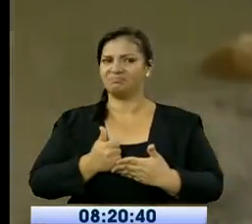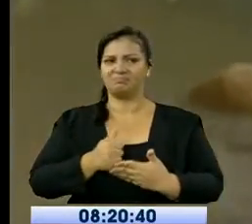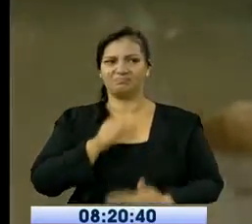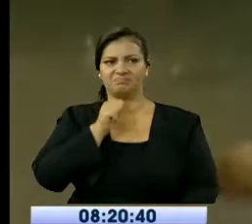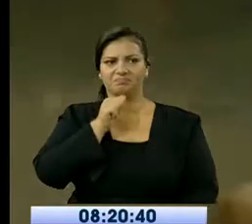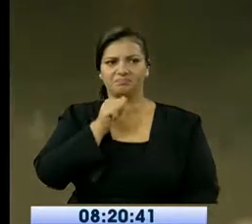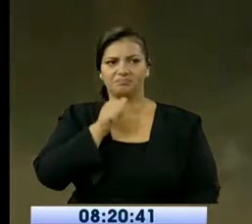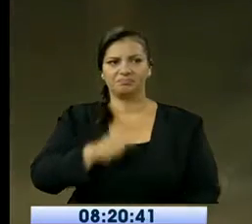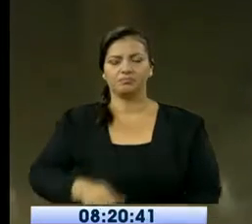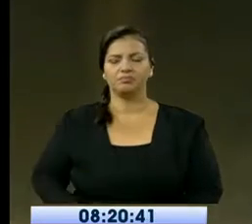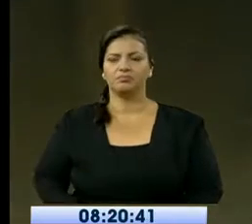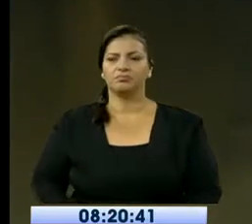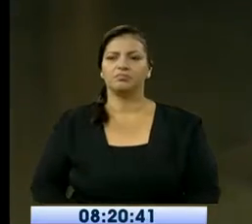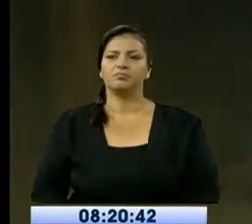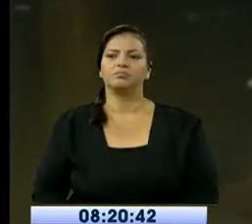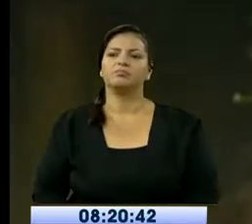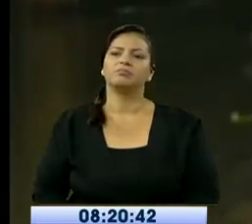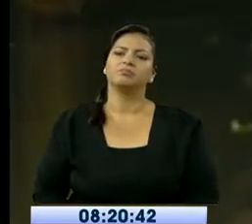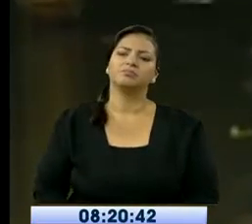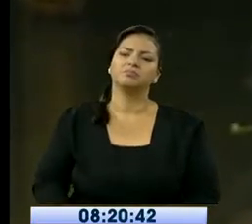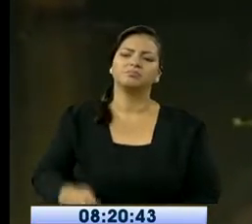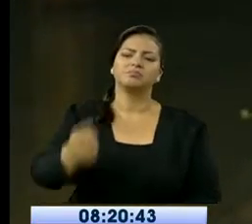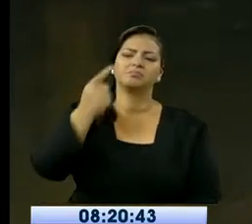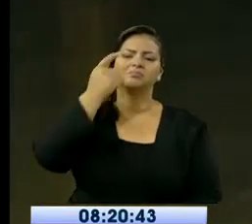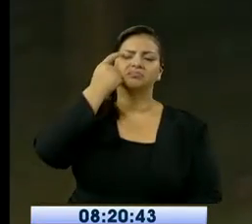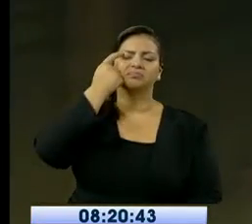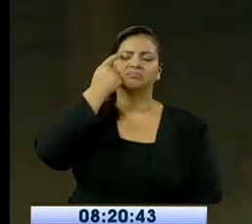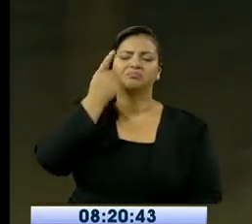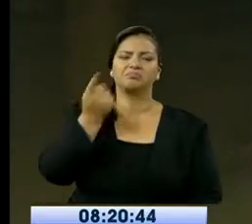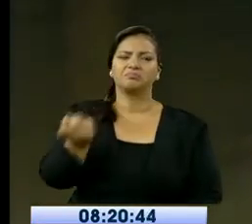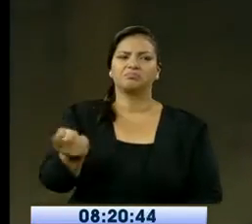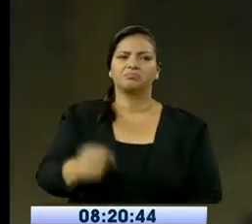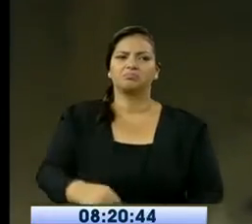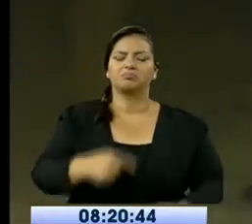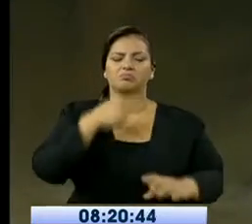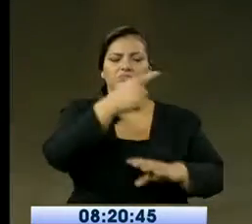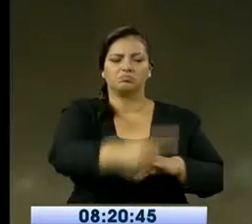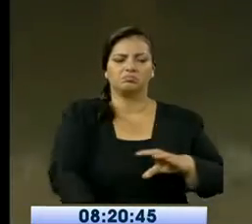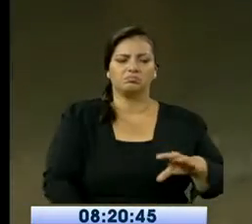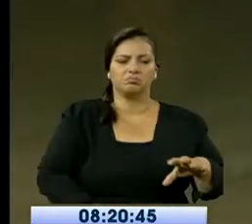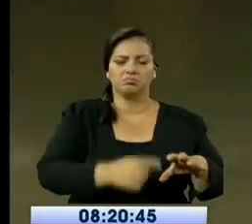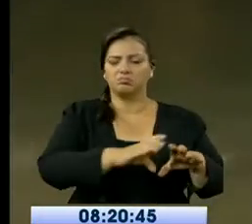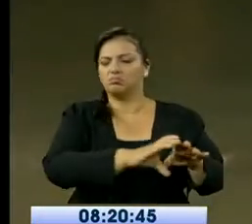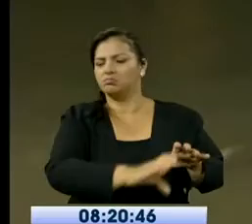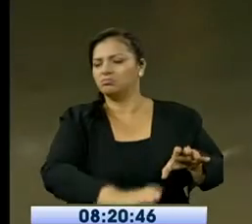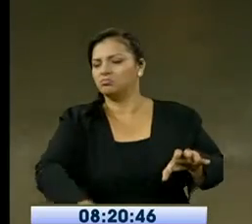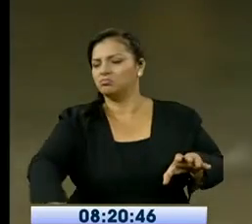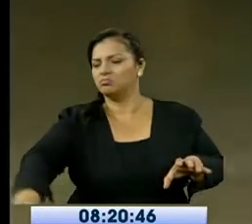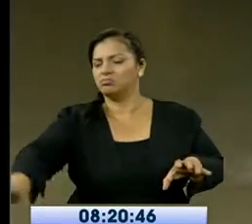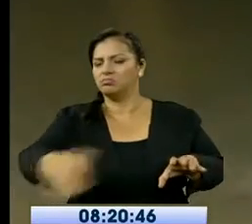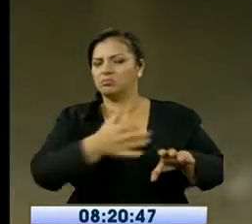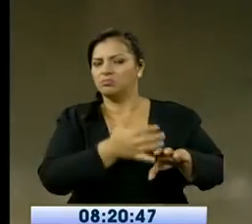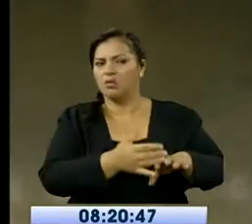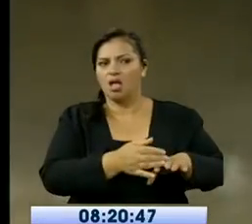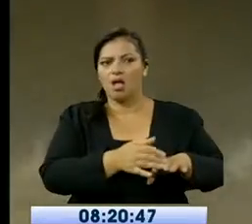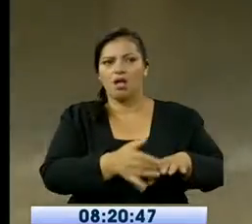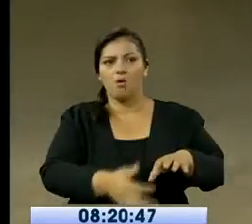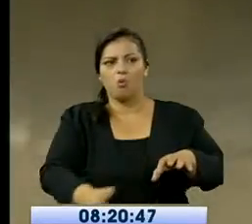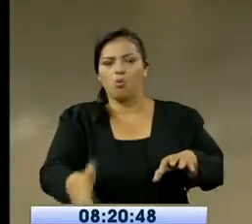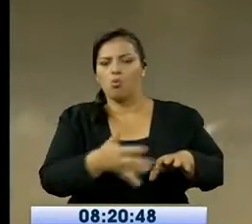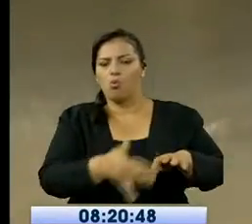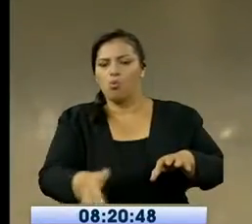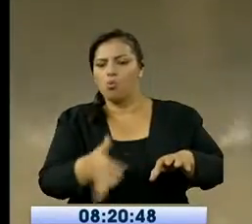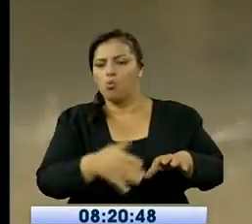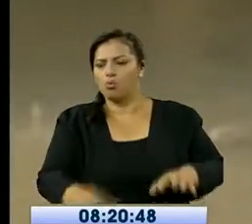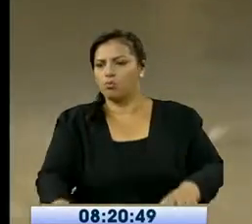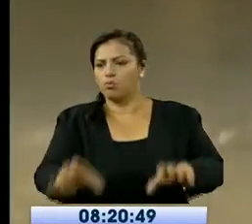montaña, nos dicen. Ahora, ¿ustedes creen que por aquí es necesario ya una tubería? Es necesario la tubería, incluso yo di la idea, para que no